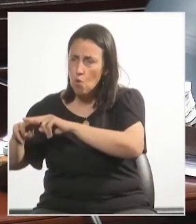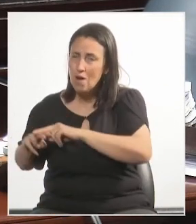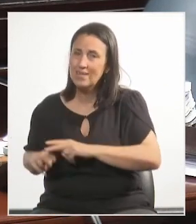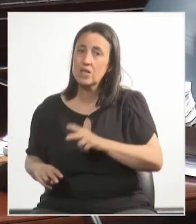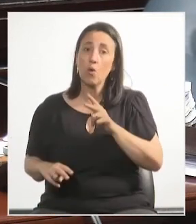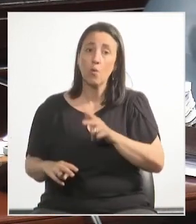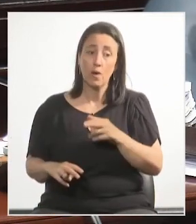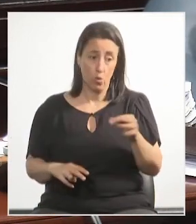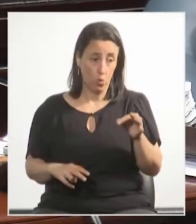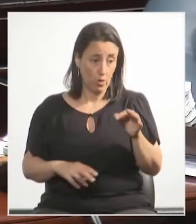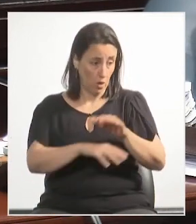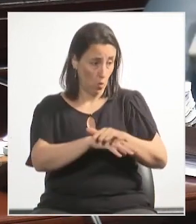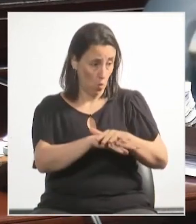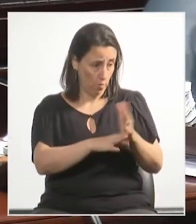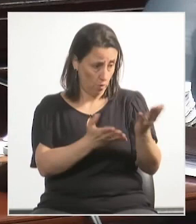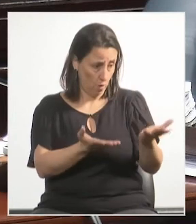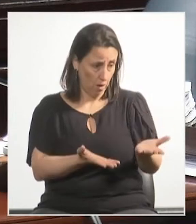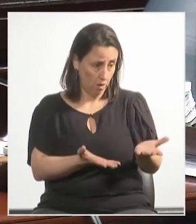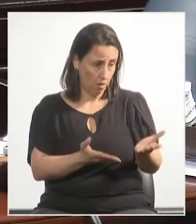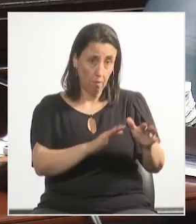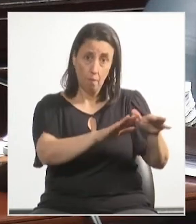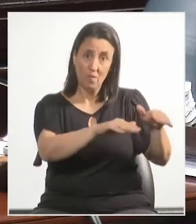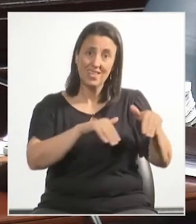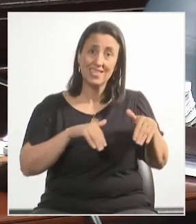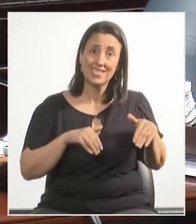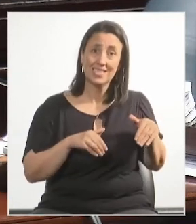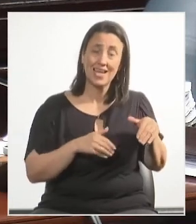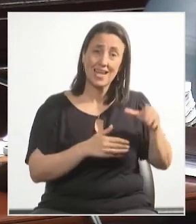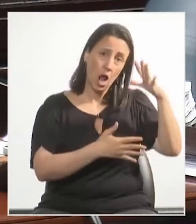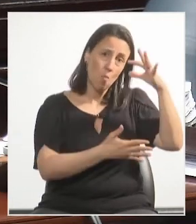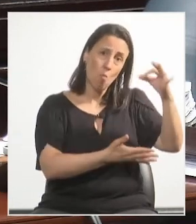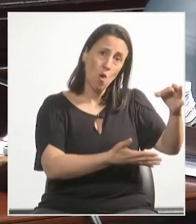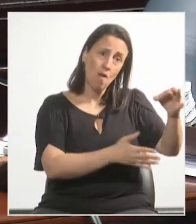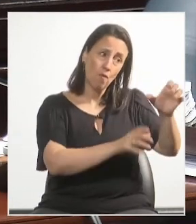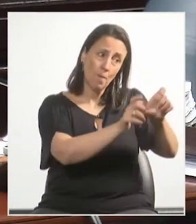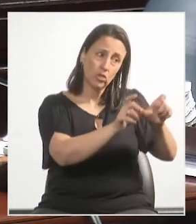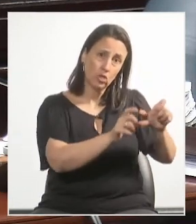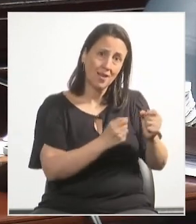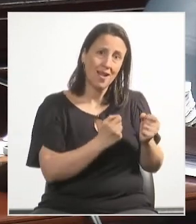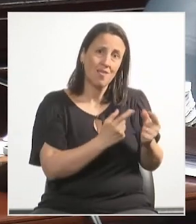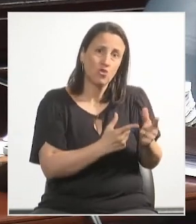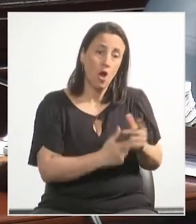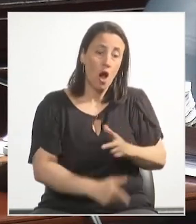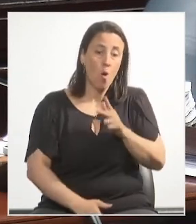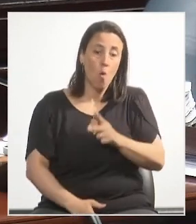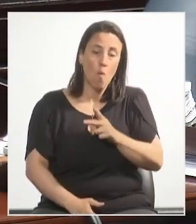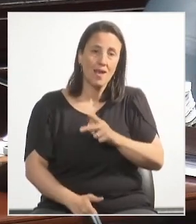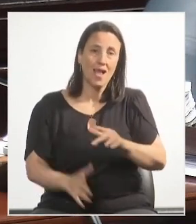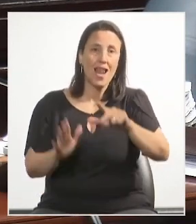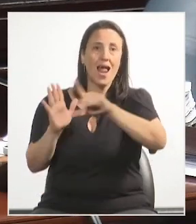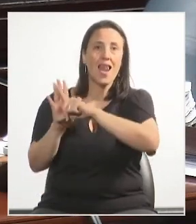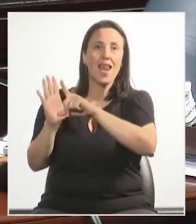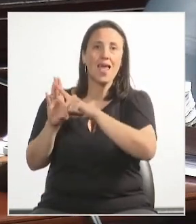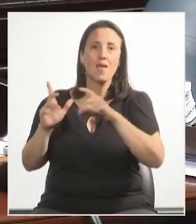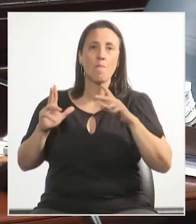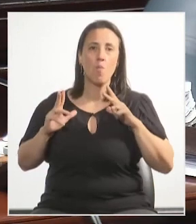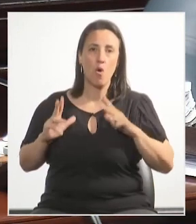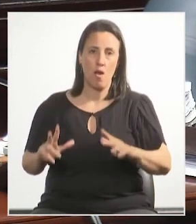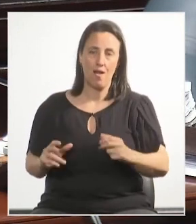única culpa era pertenecer al pueblo que le dio a la humanidad los mandamientos de la ley moral.